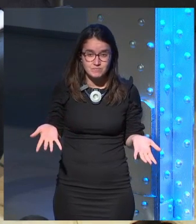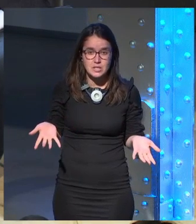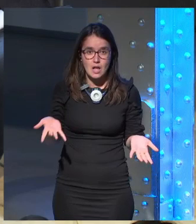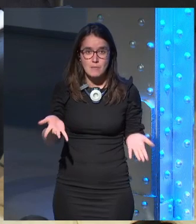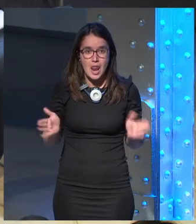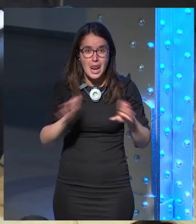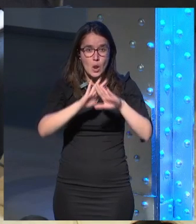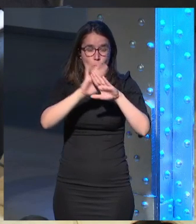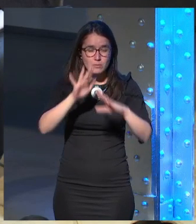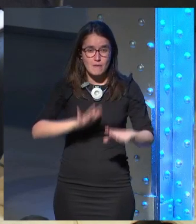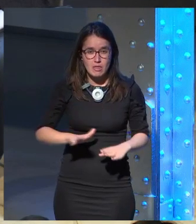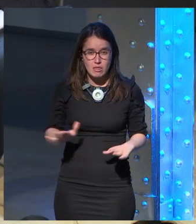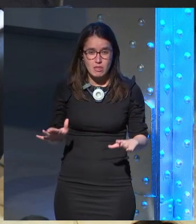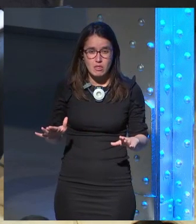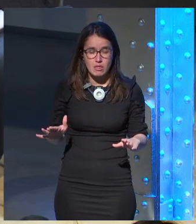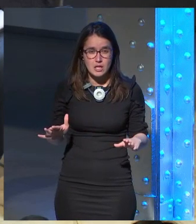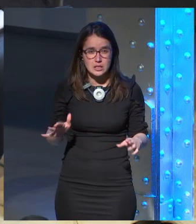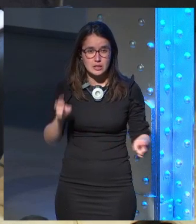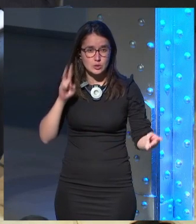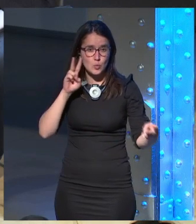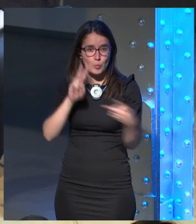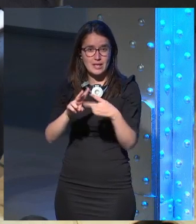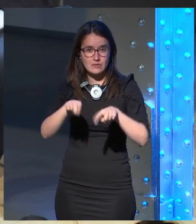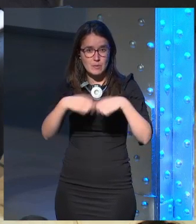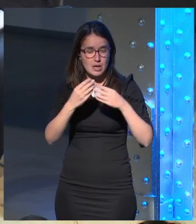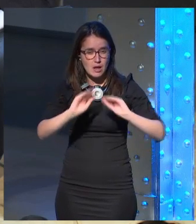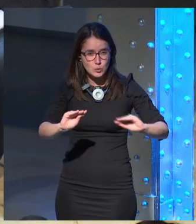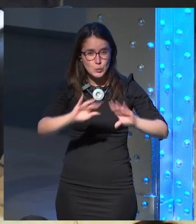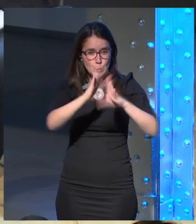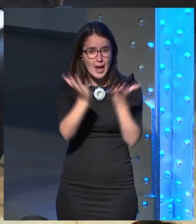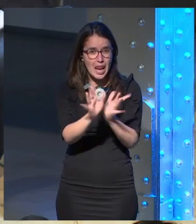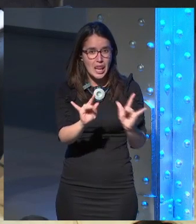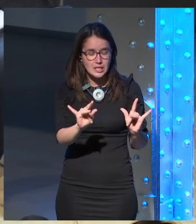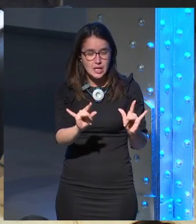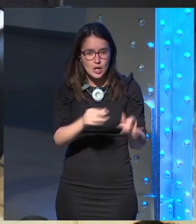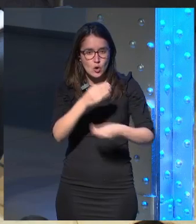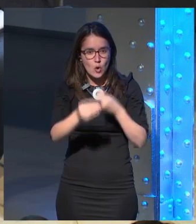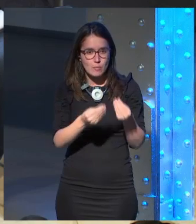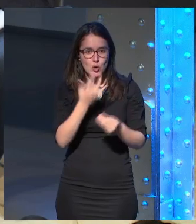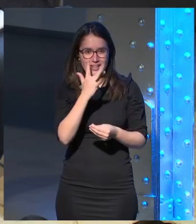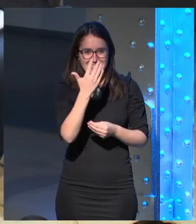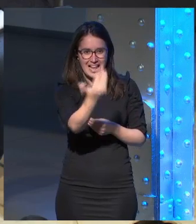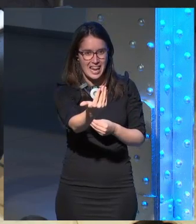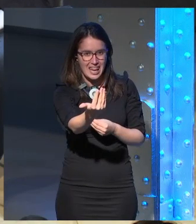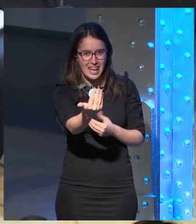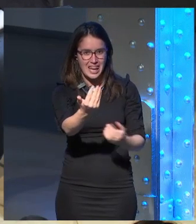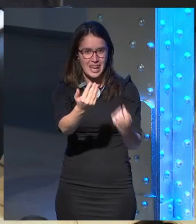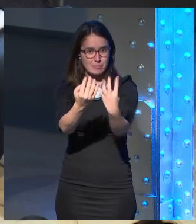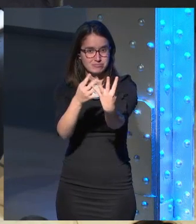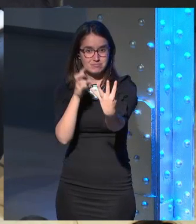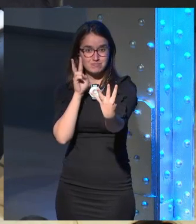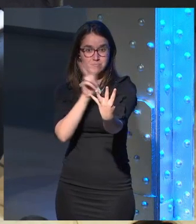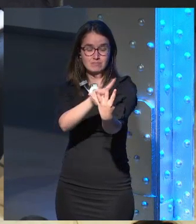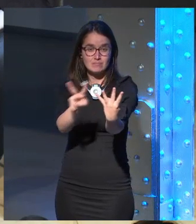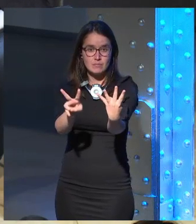Pues la última vez que ves a tu familia en la Tierra y lo haces a través de un cristal es